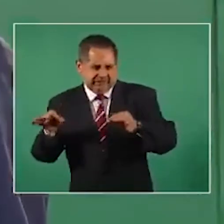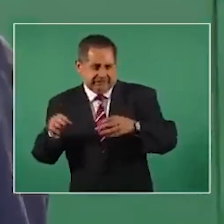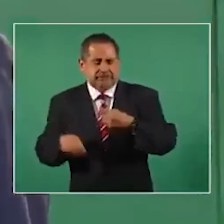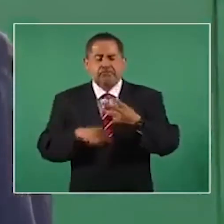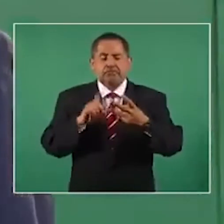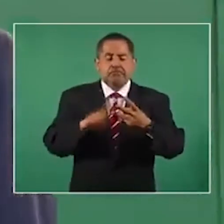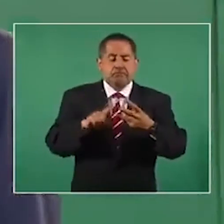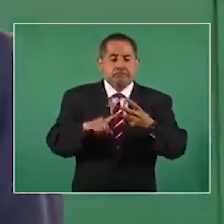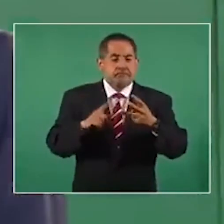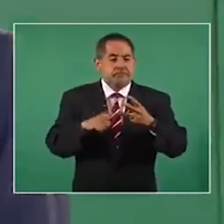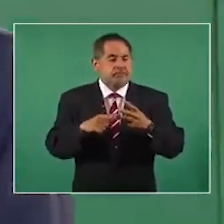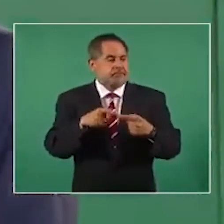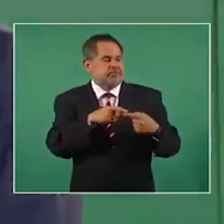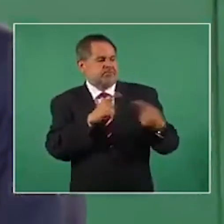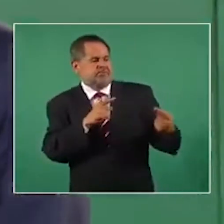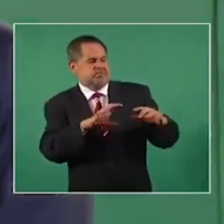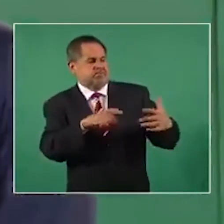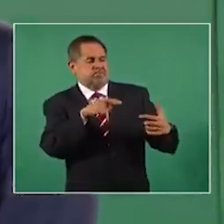opositores